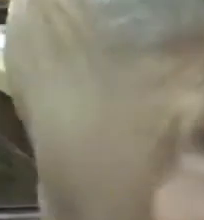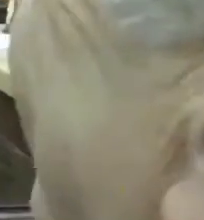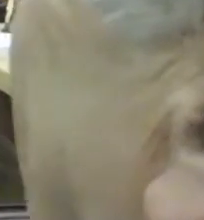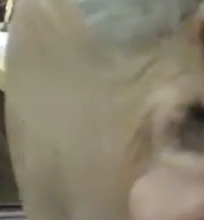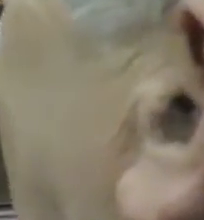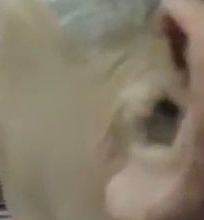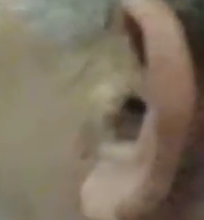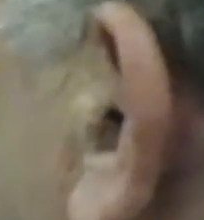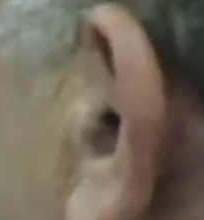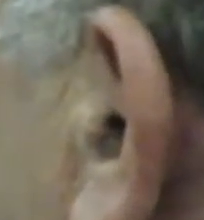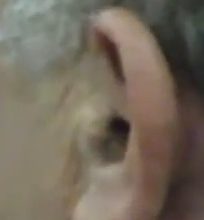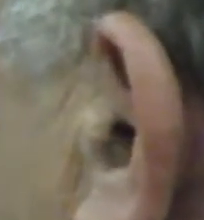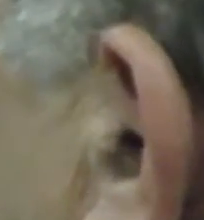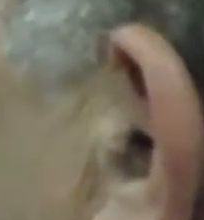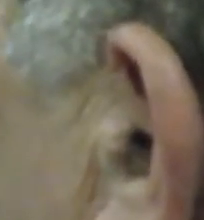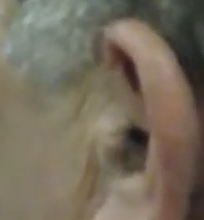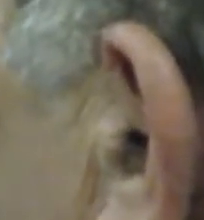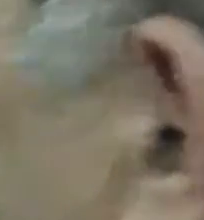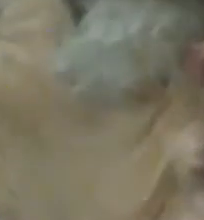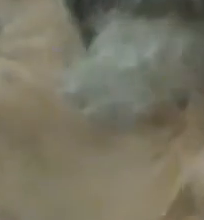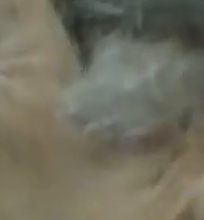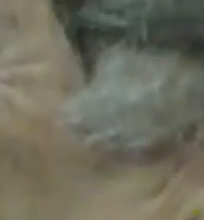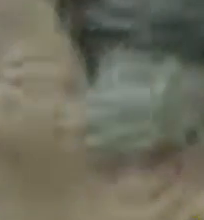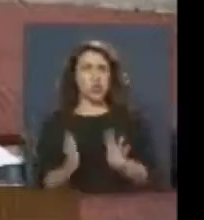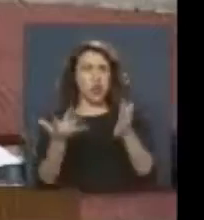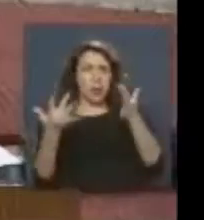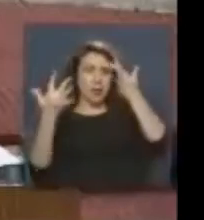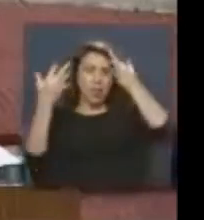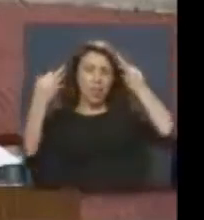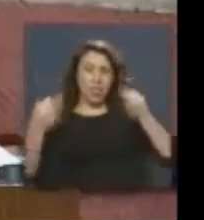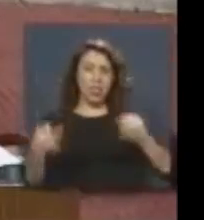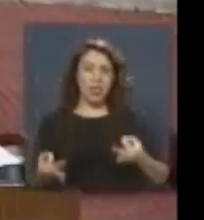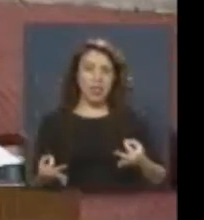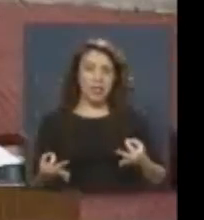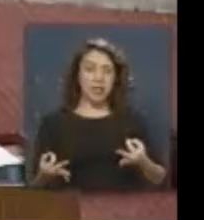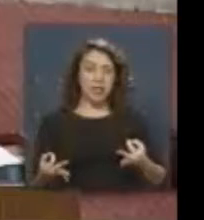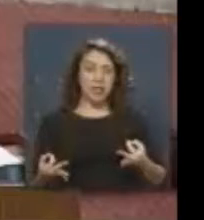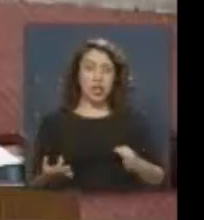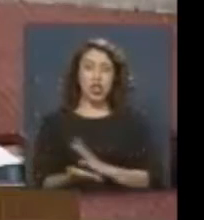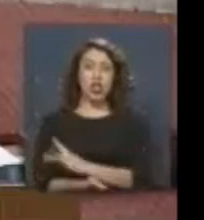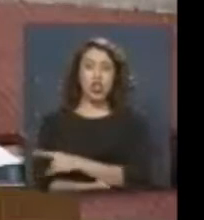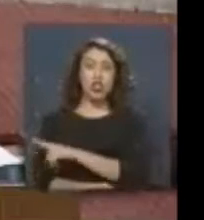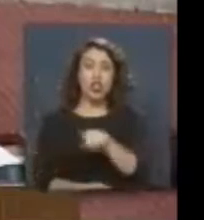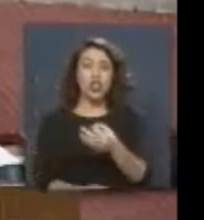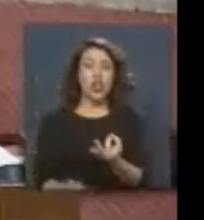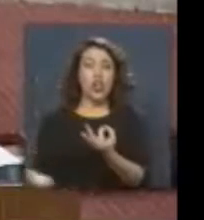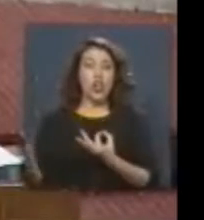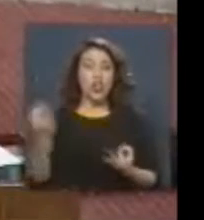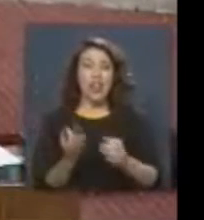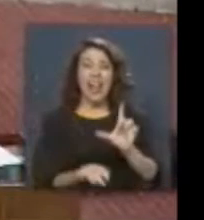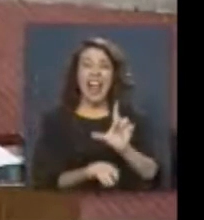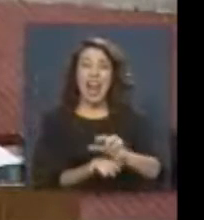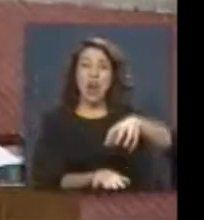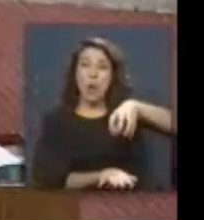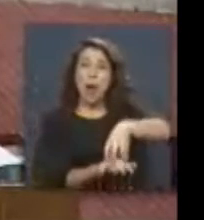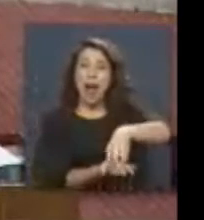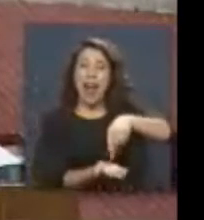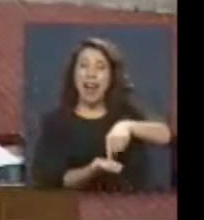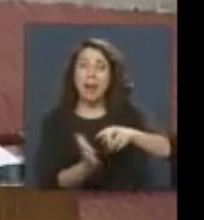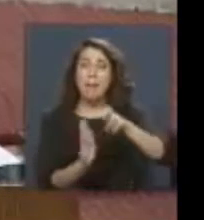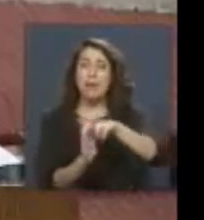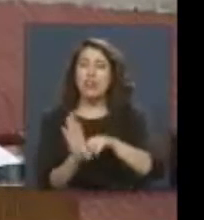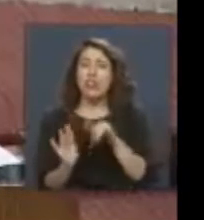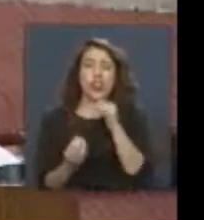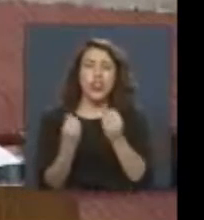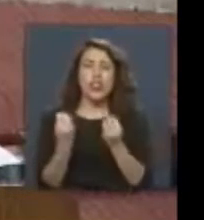locales, quienes también se encuentran sorprendidos por esta decisión y todos me han manifestado que el emplazamiento del proyecto no